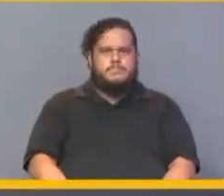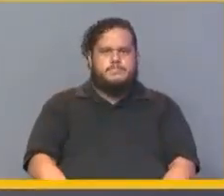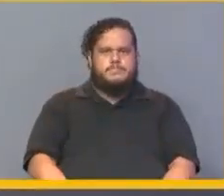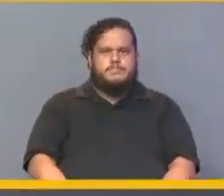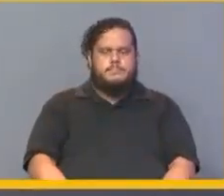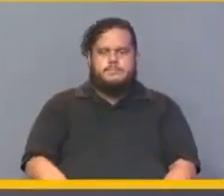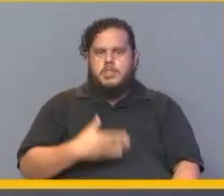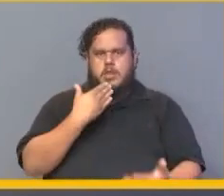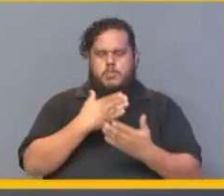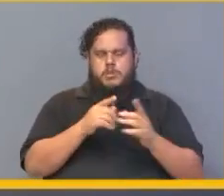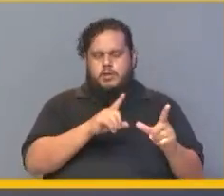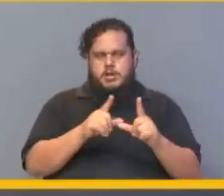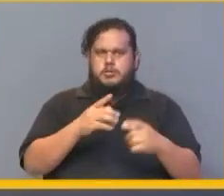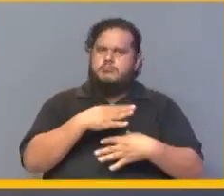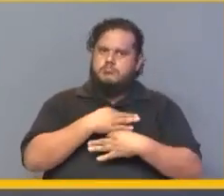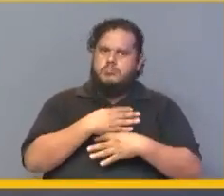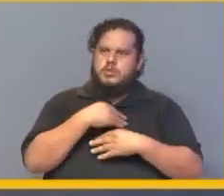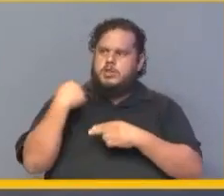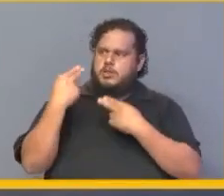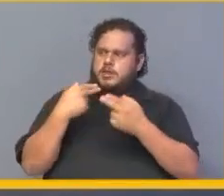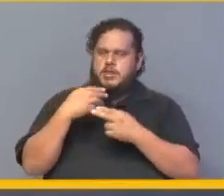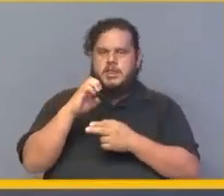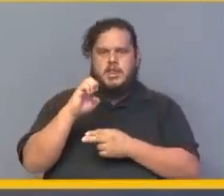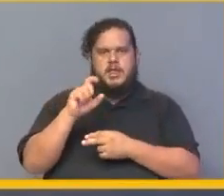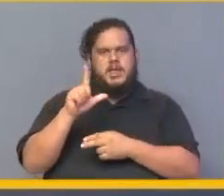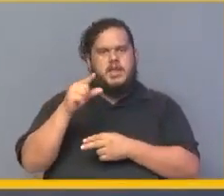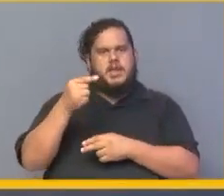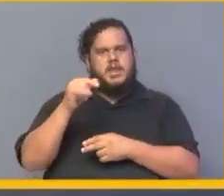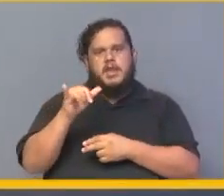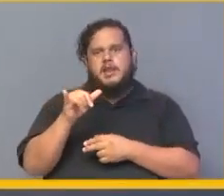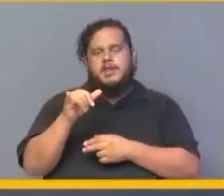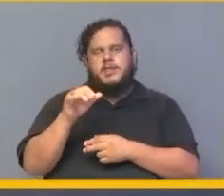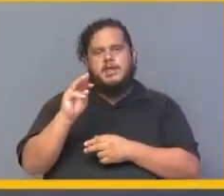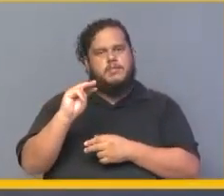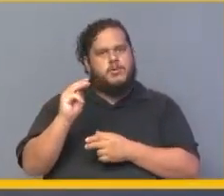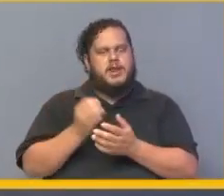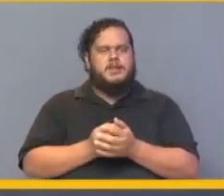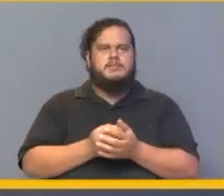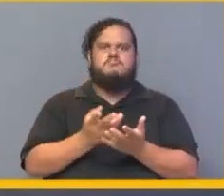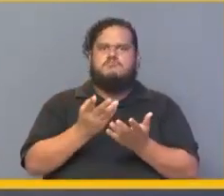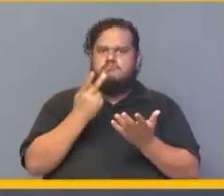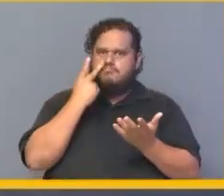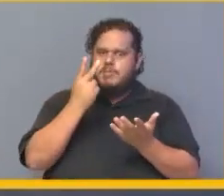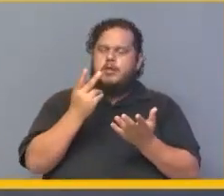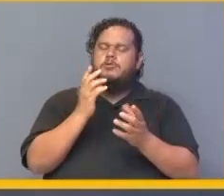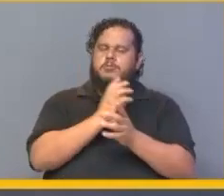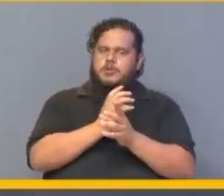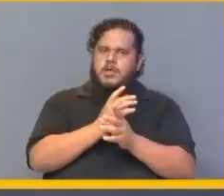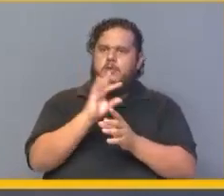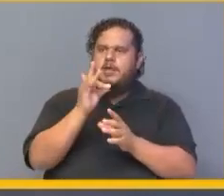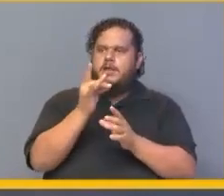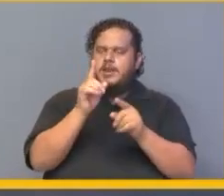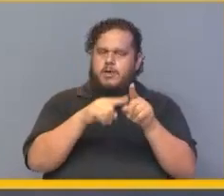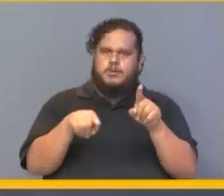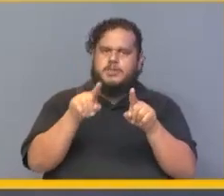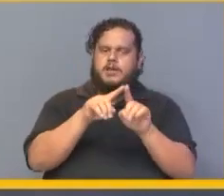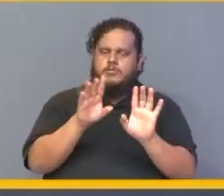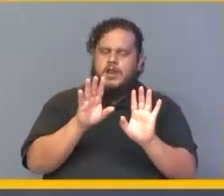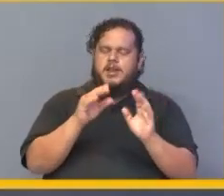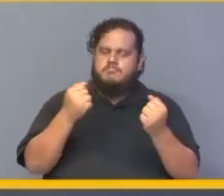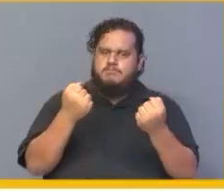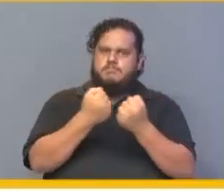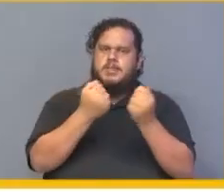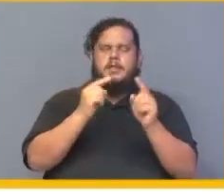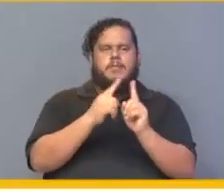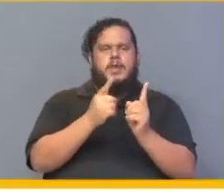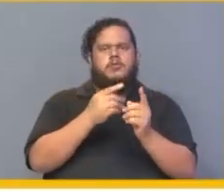Bueno, listo, nos vamos. Interesante la historia, Elgin Morales, ¿verdad? Correcto. Para ir viéndolo, cuidado, lo tenemos que enfrentar en la octagonal, ¿no? Le viene bien Puerto Rico,